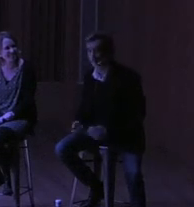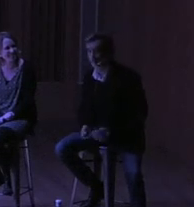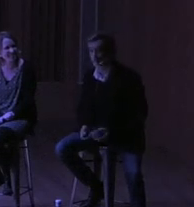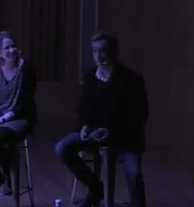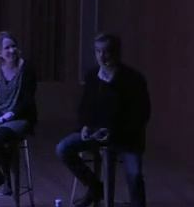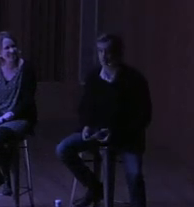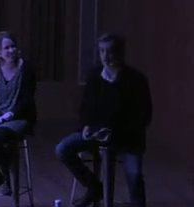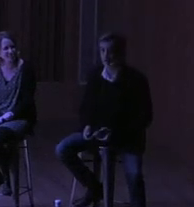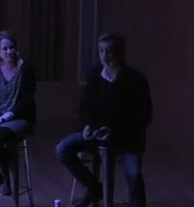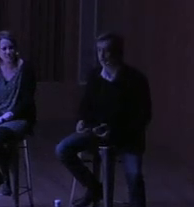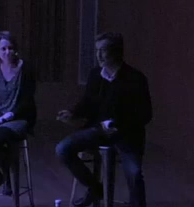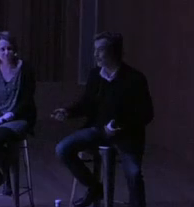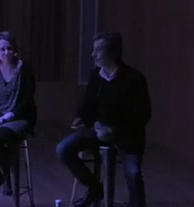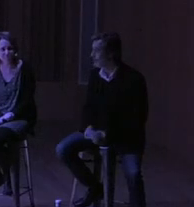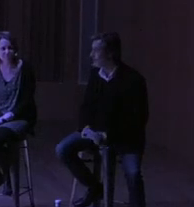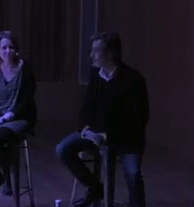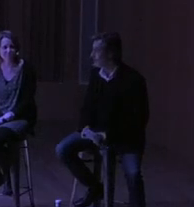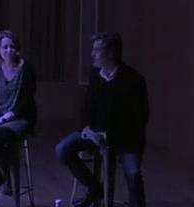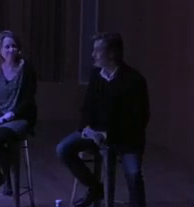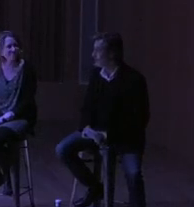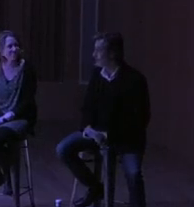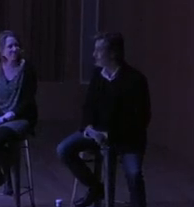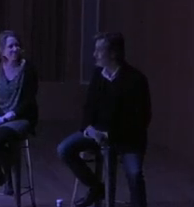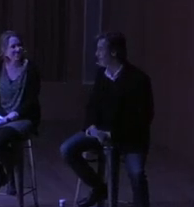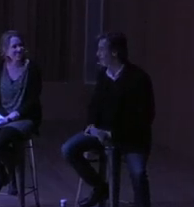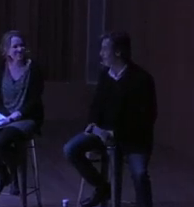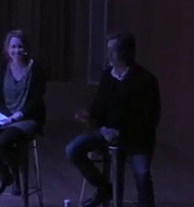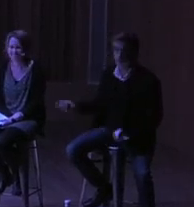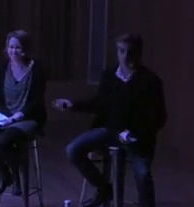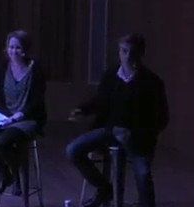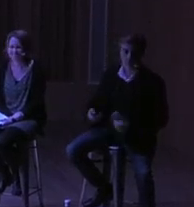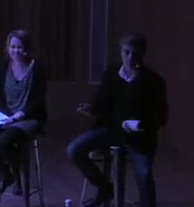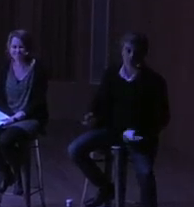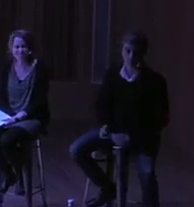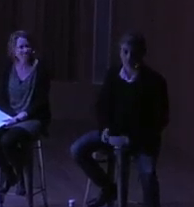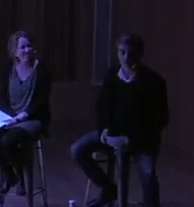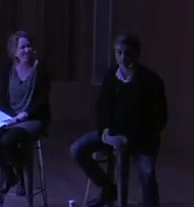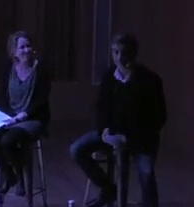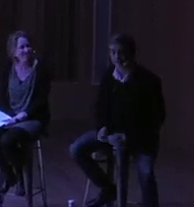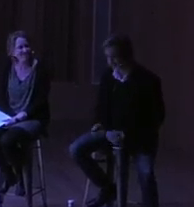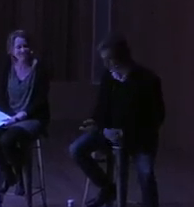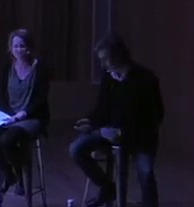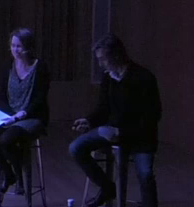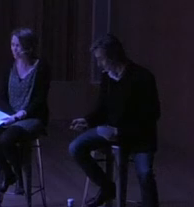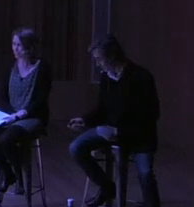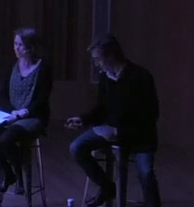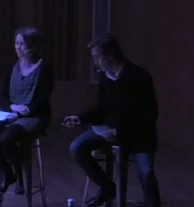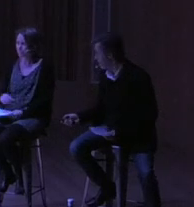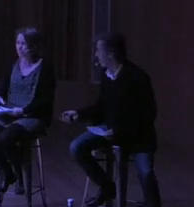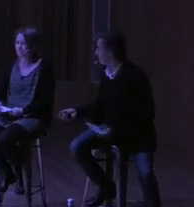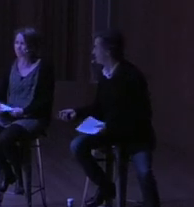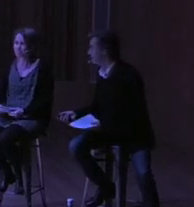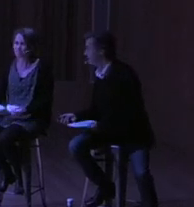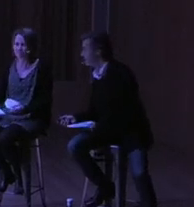ingeniería, expertos en planeamiento, pero que creemos que hoy ha sido una buena manera de ponerlo en común y ahí abrirlo a todos. Gracias.